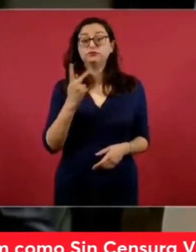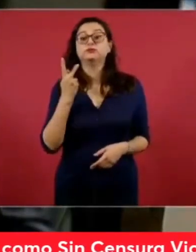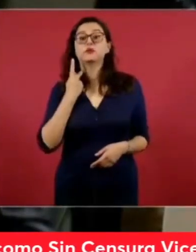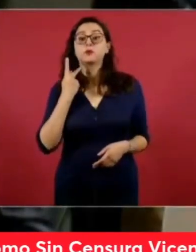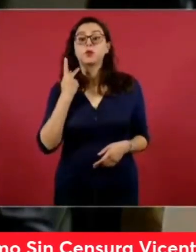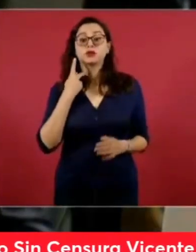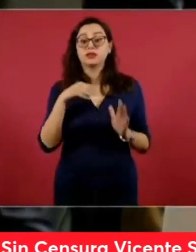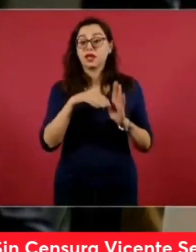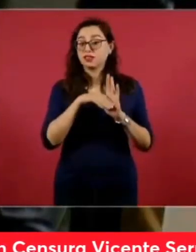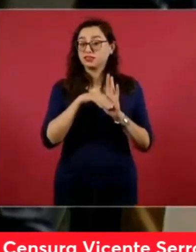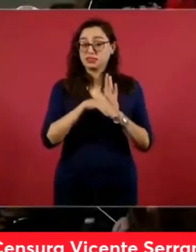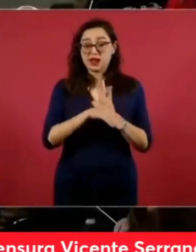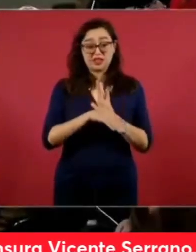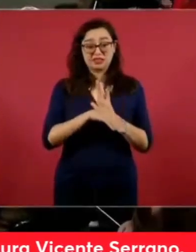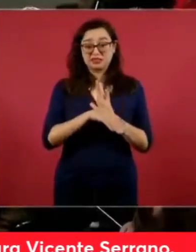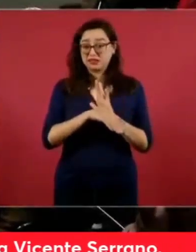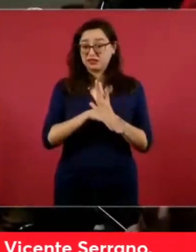groserísima